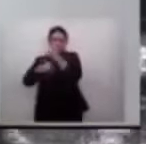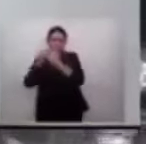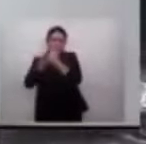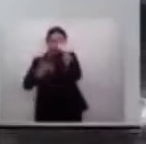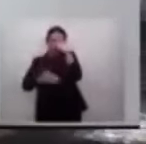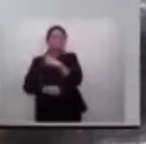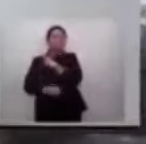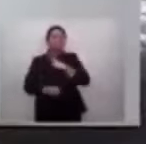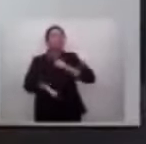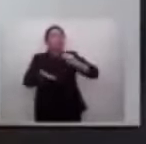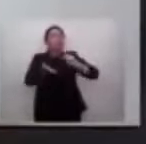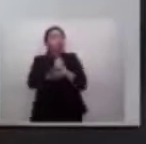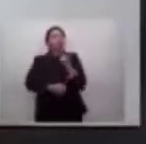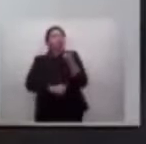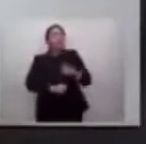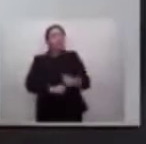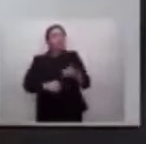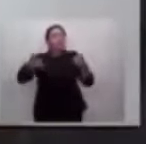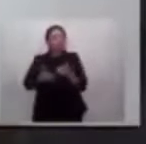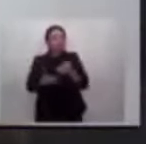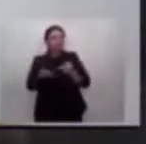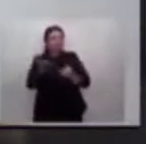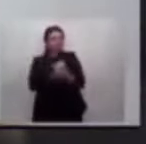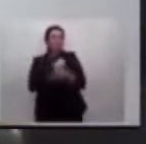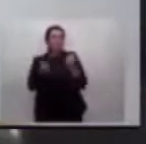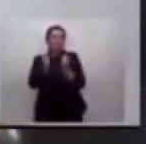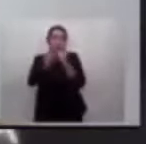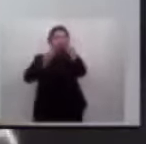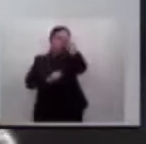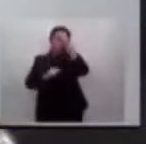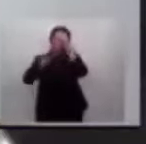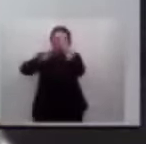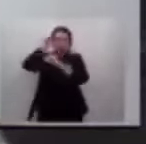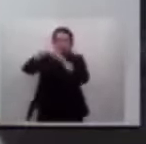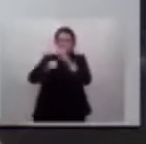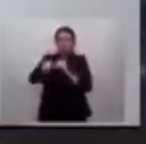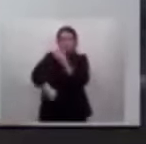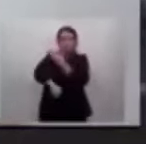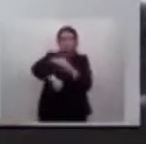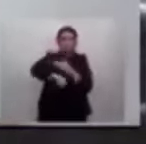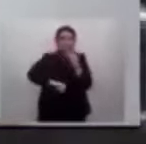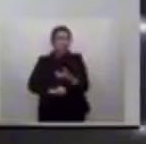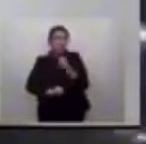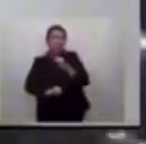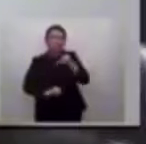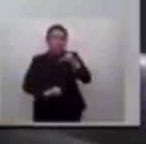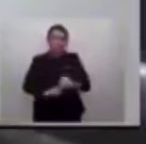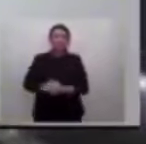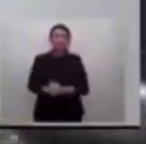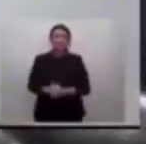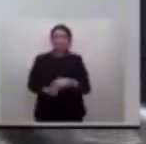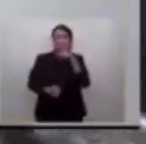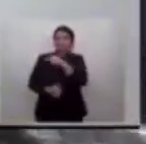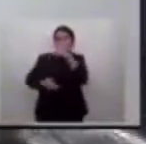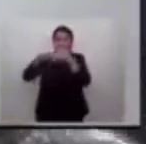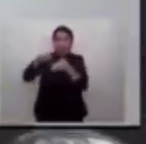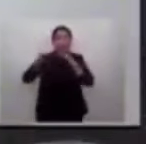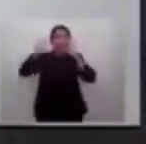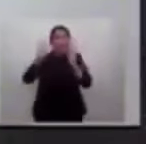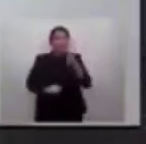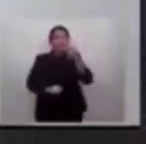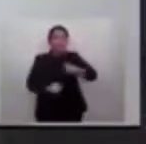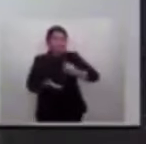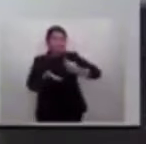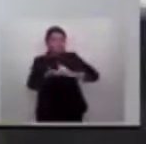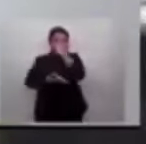debía emitir una nueva resolución debidamente fundada y motivada a fin de determinar si procedía o no el tribunal local volvió a ordenar el